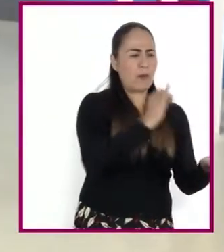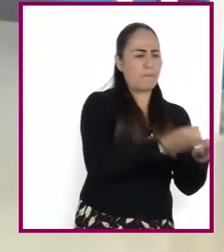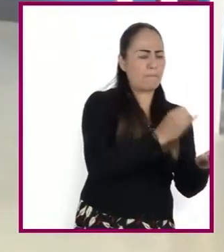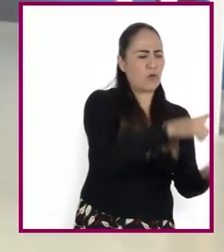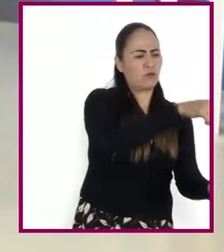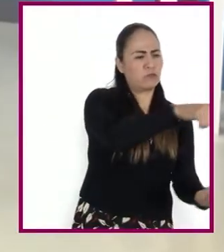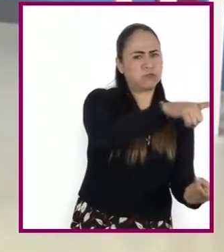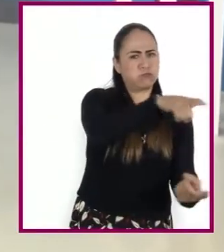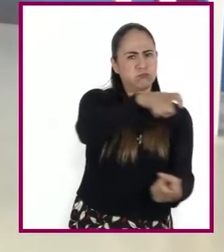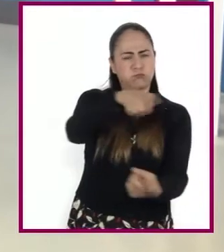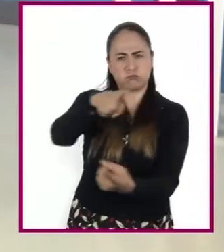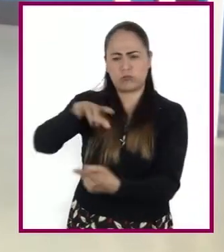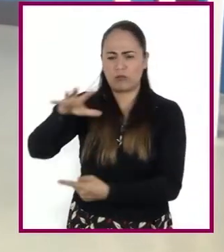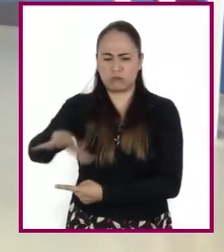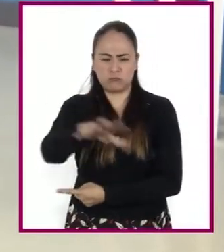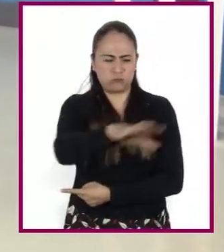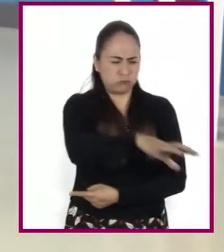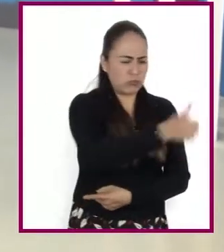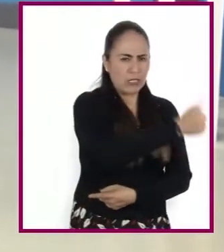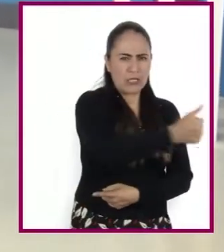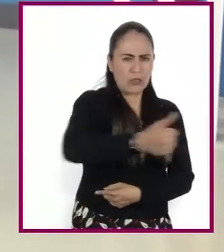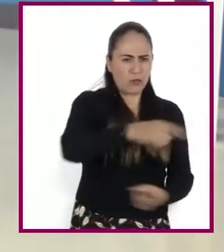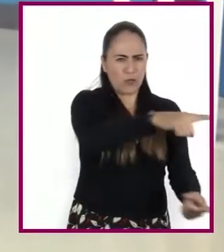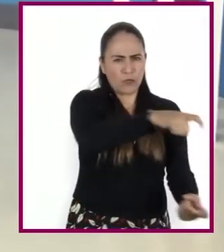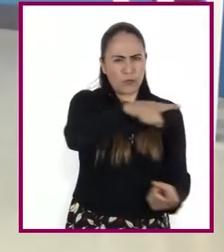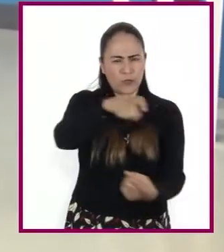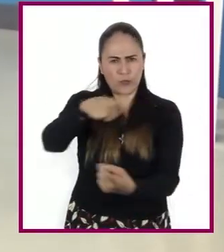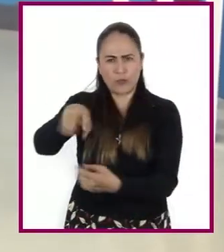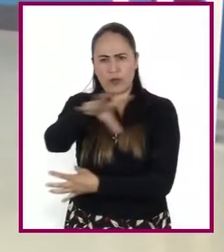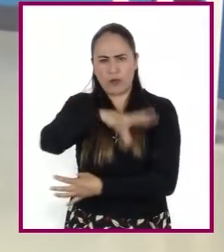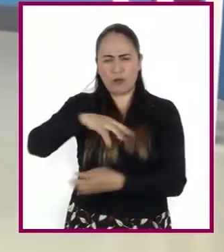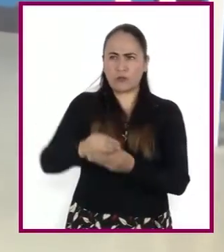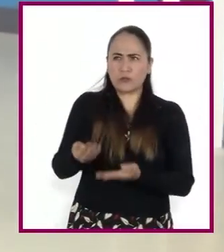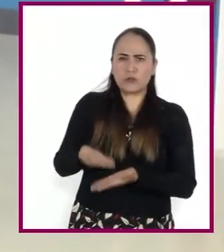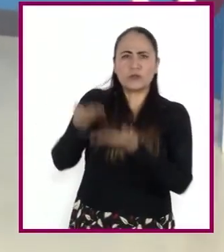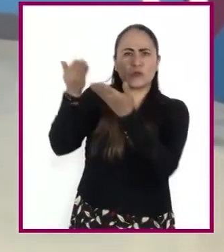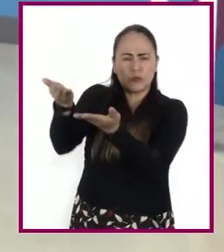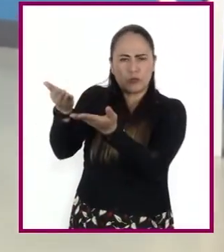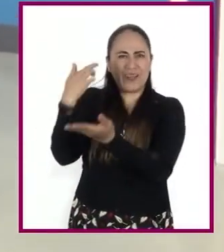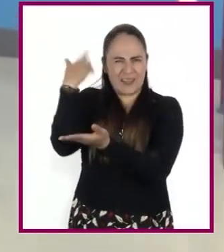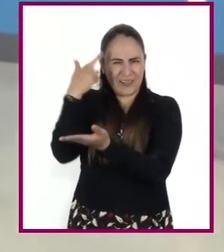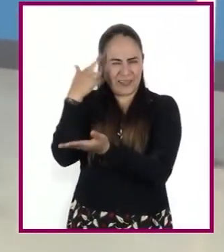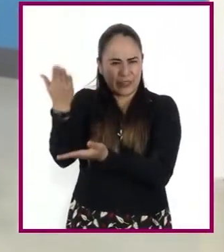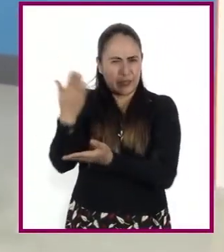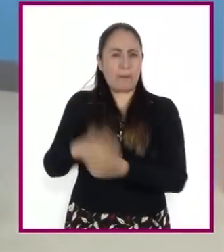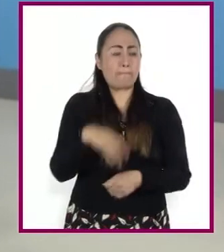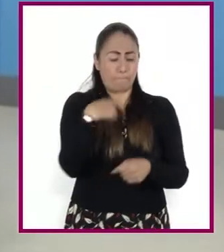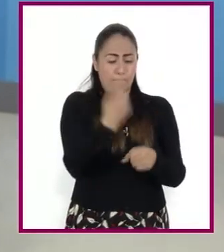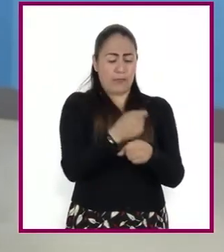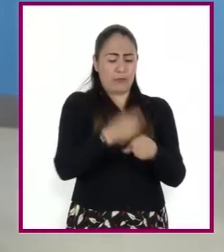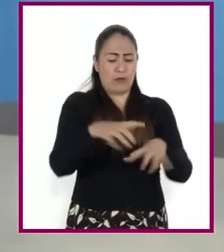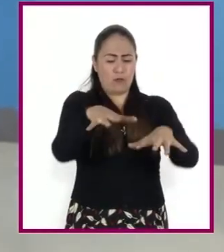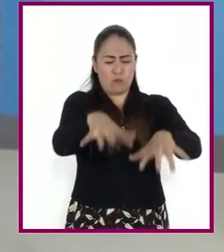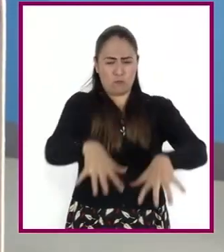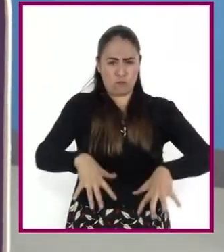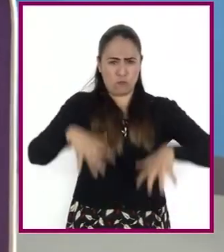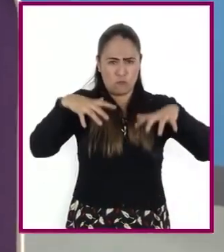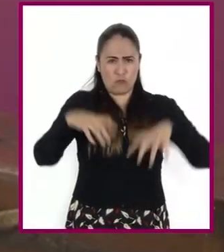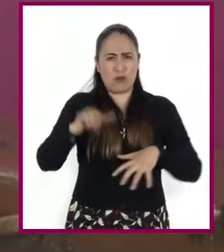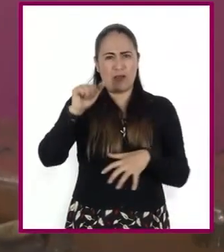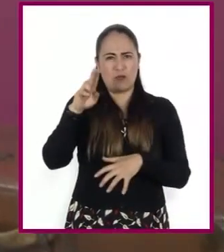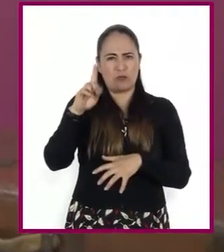Segunda Real Audiencia fueron Sebastián Ramírez de Fuenleal como presidente y Juan de Salmerón,